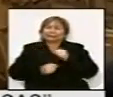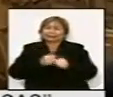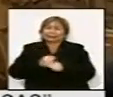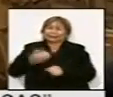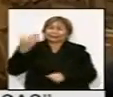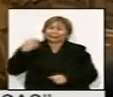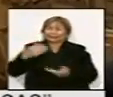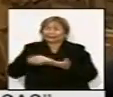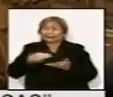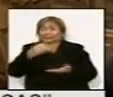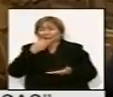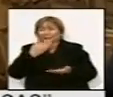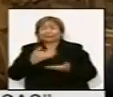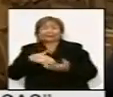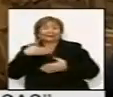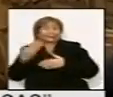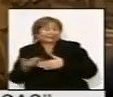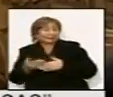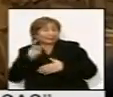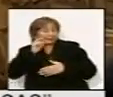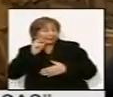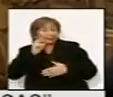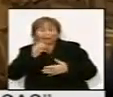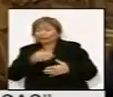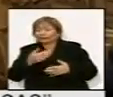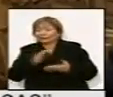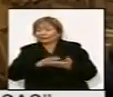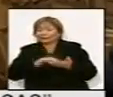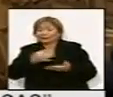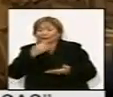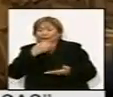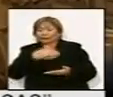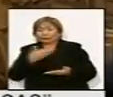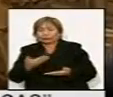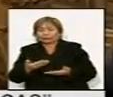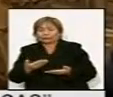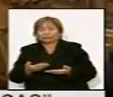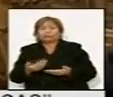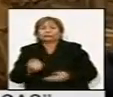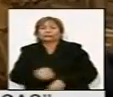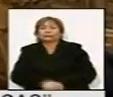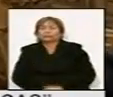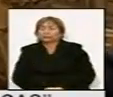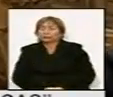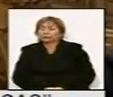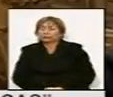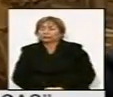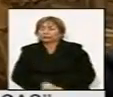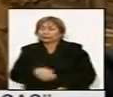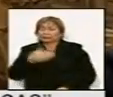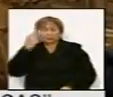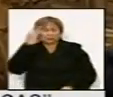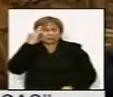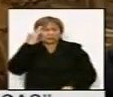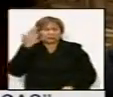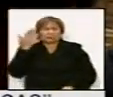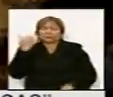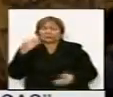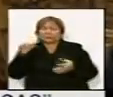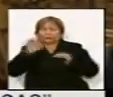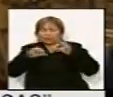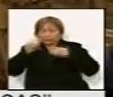la píldora del día siguiente o otras pastillas anticonceptivas. Los incas conocían una serie de